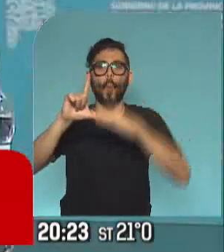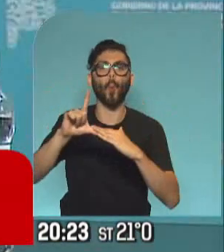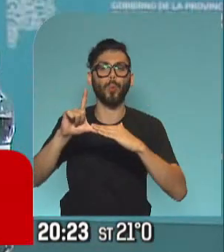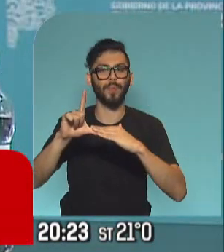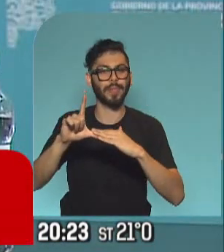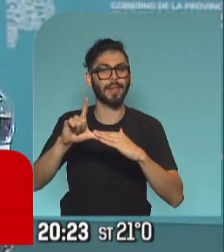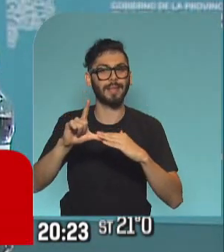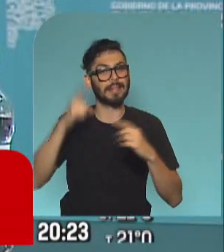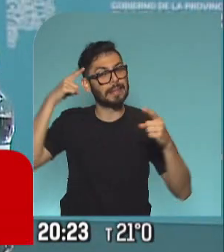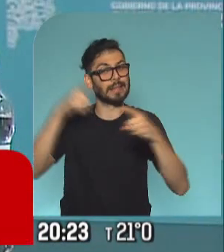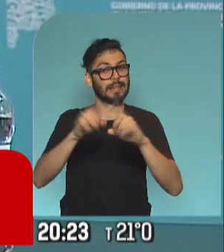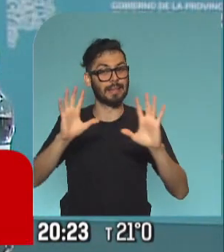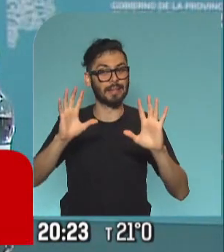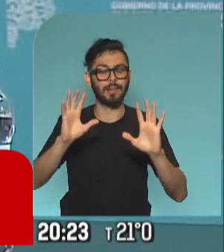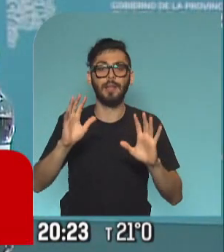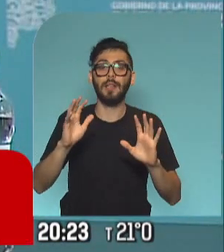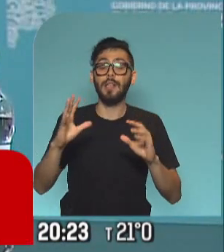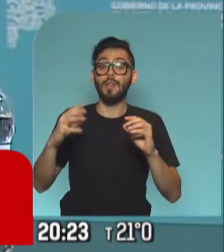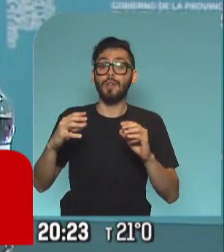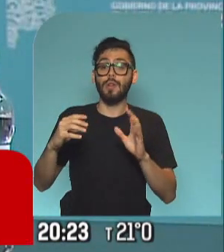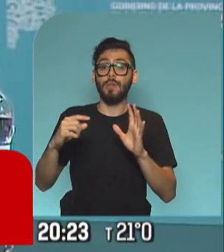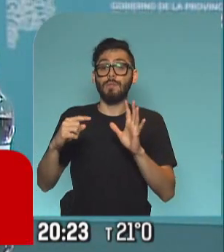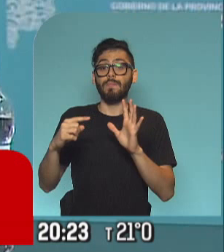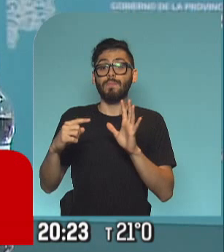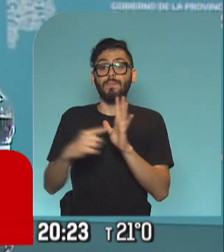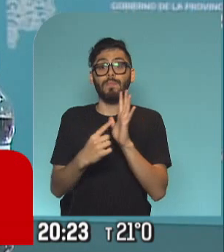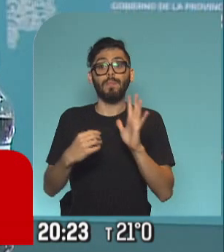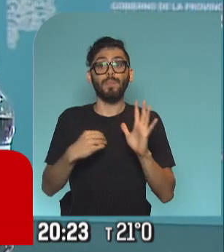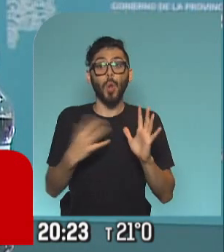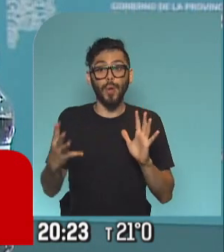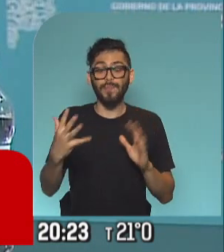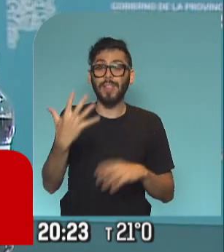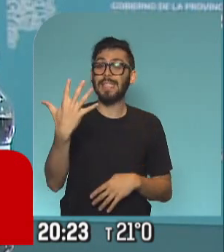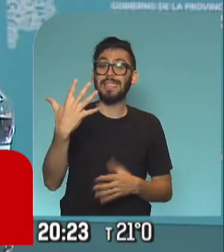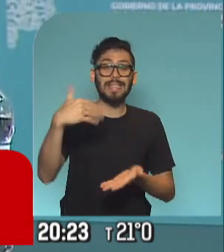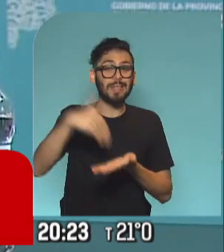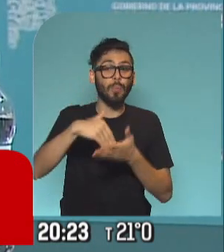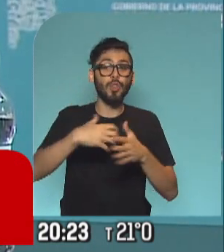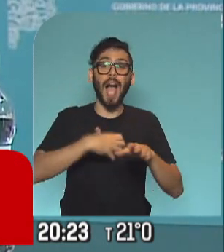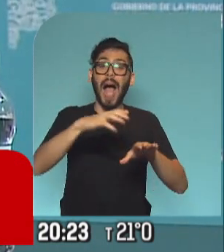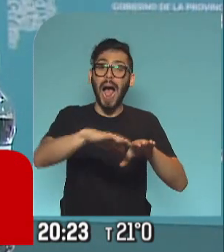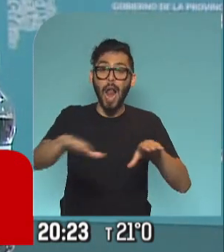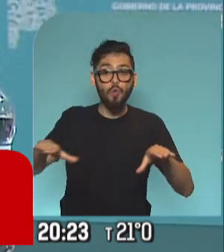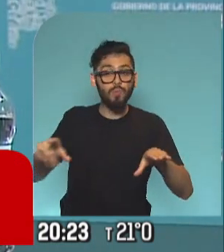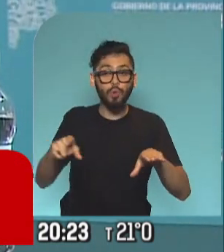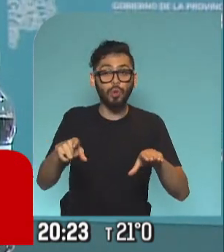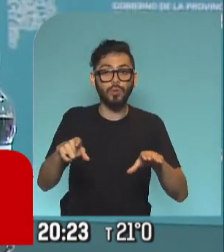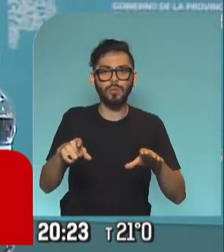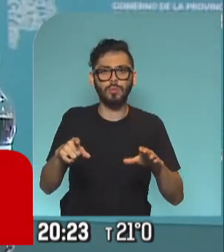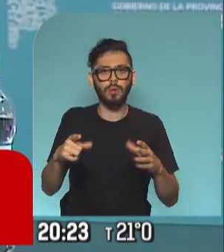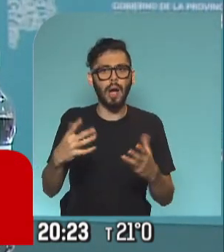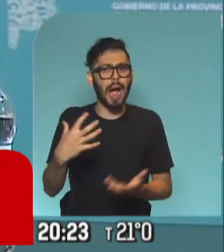En la provincia de Buenos Aires, con 5 millones de alumnos y alumnas, nunca